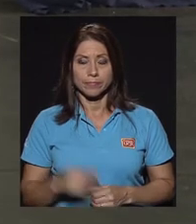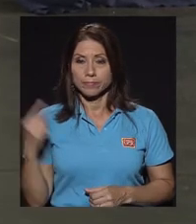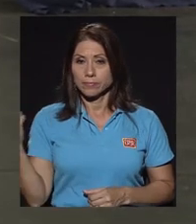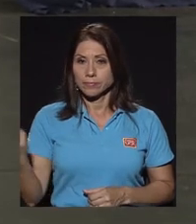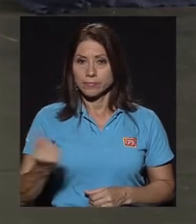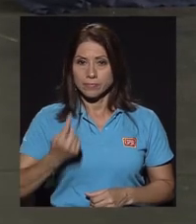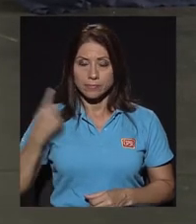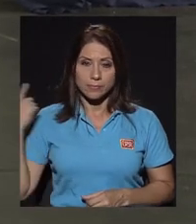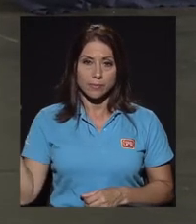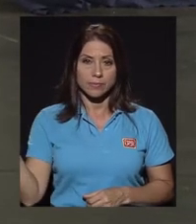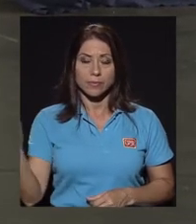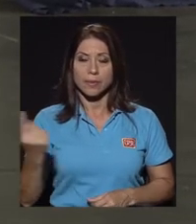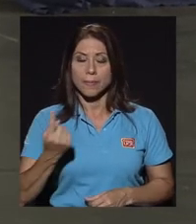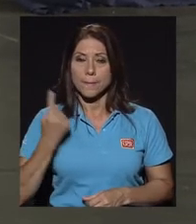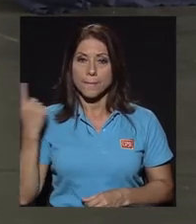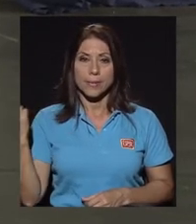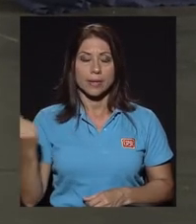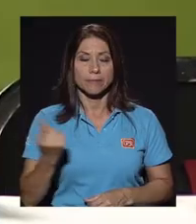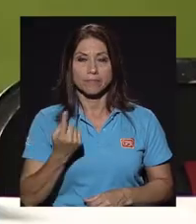siempre,